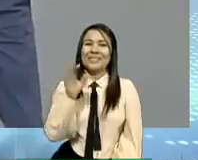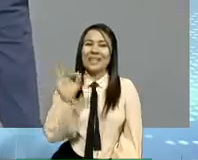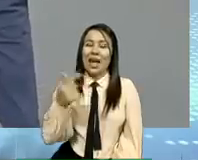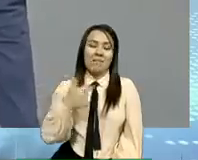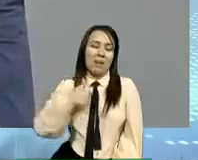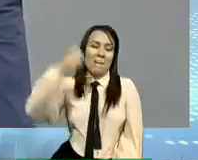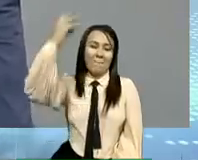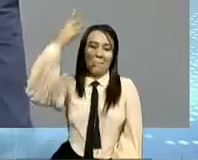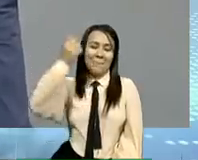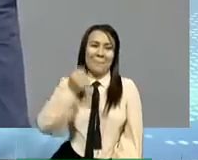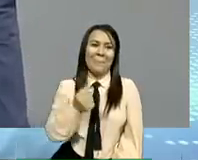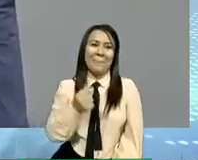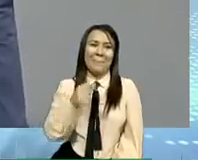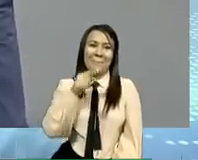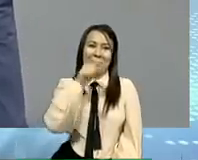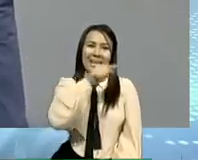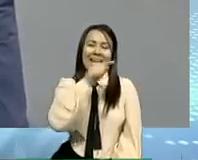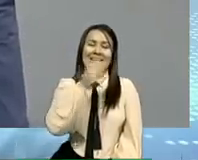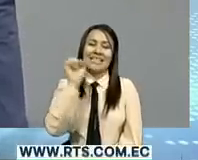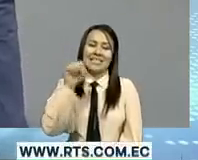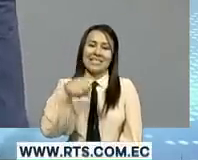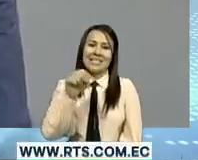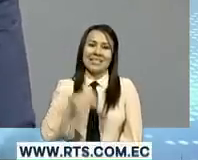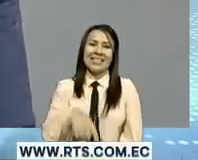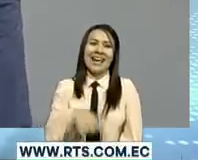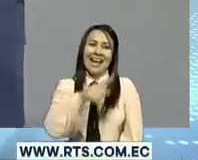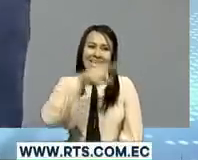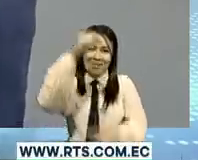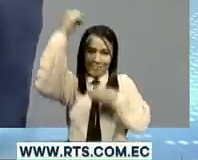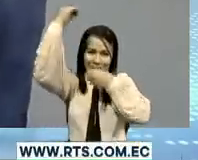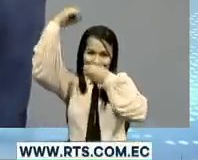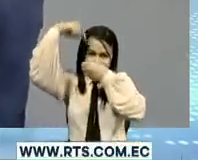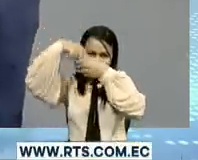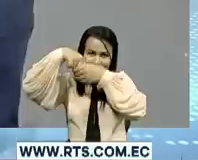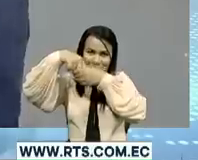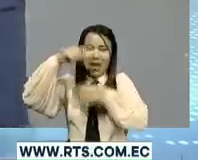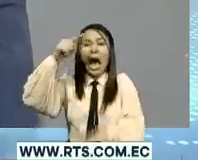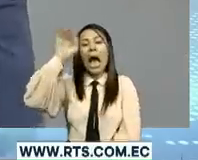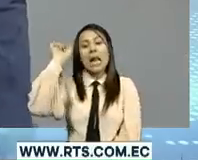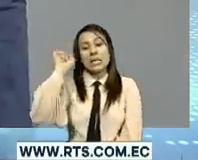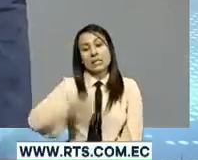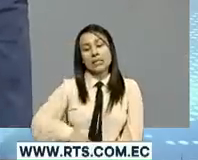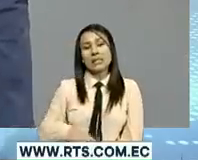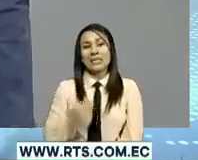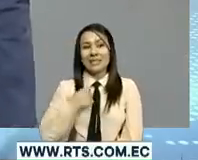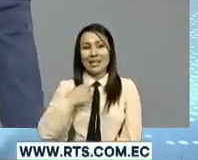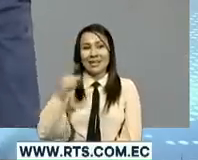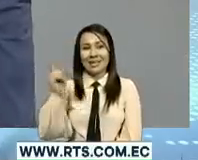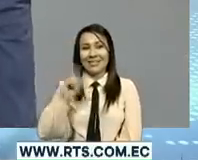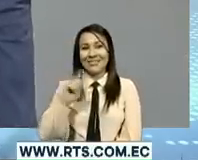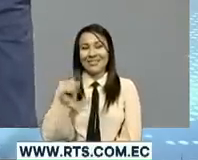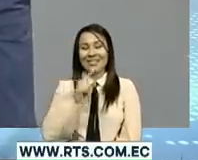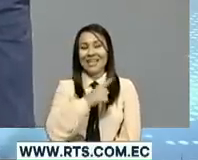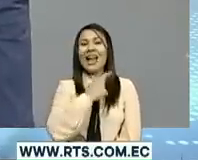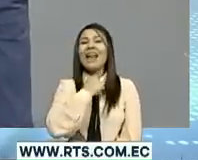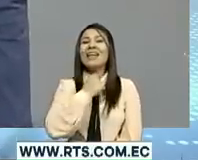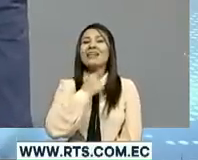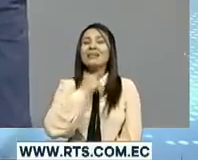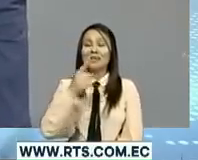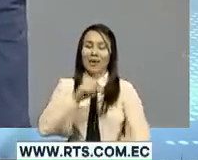No, a él porque se le filtra el agua cuando usa otro tipo de paraguas, entonces por eso le gusta de ese color, dice que tiene fortaleza